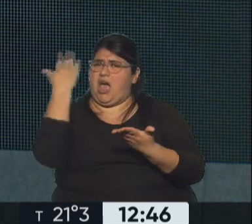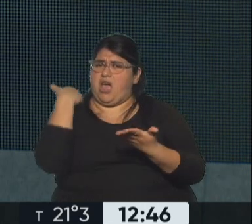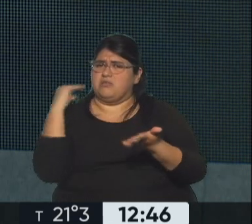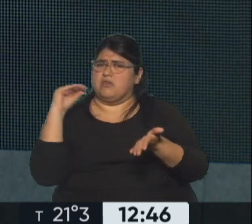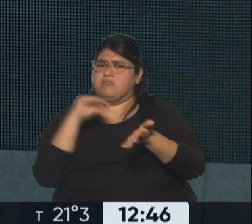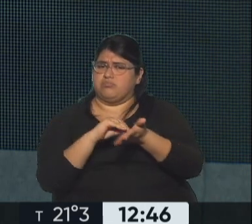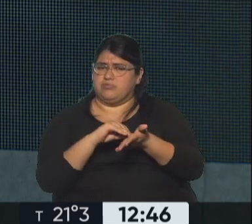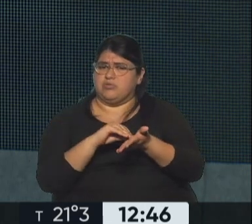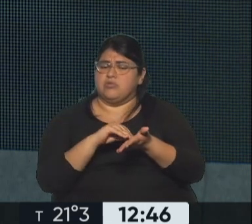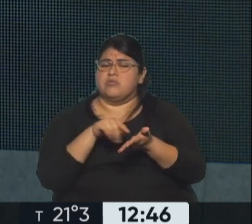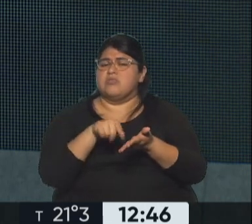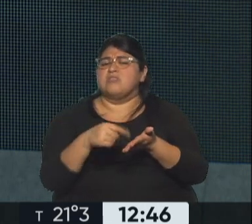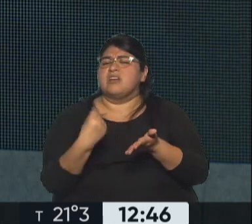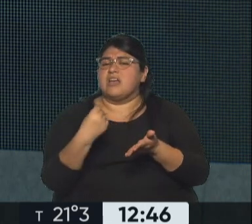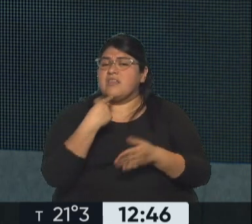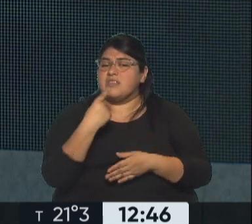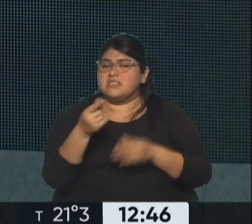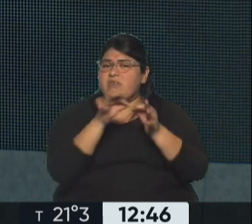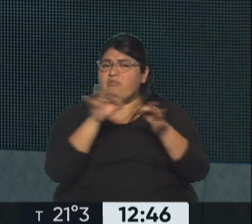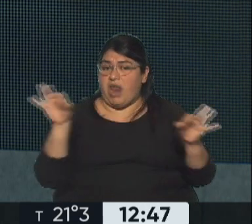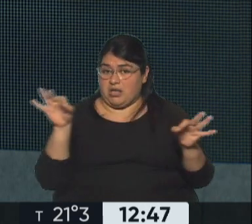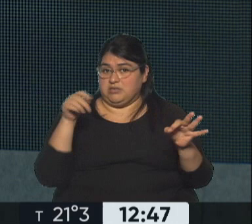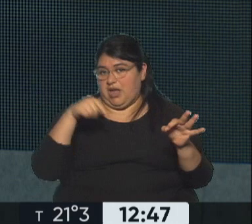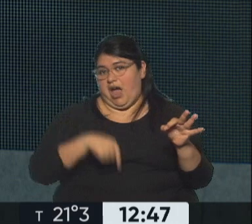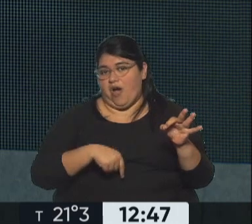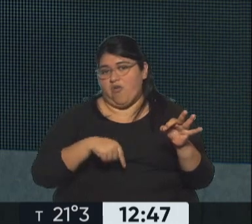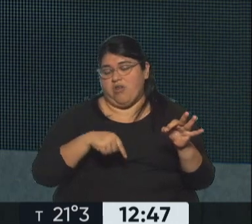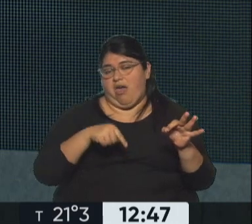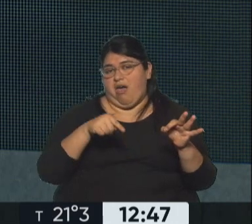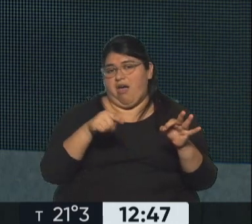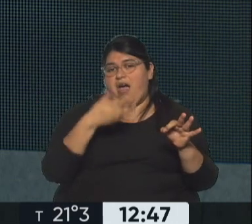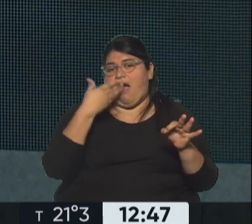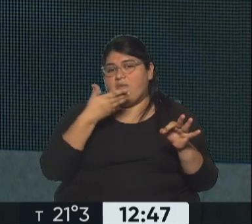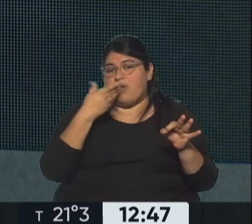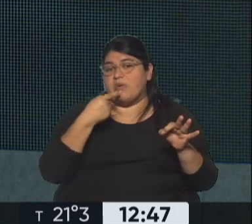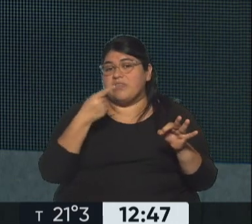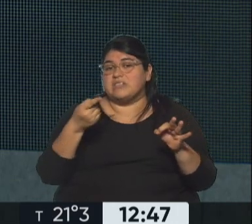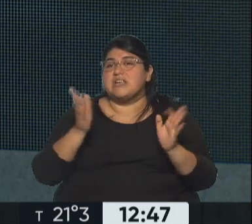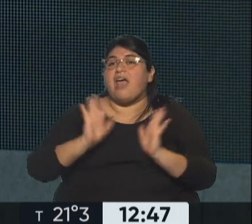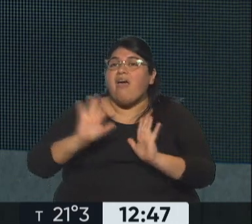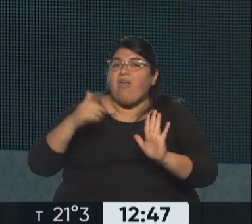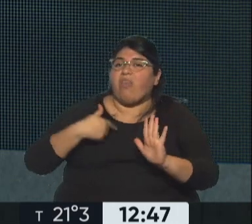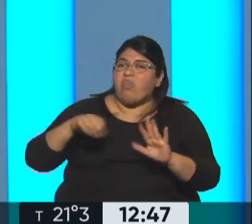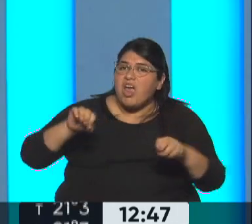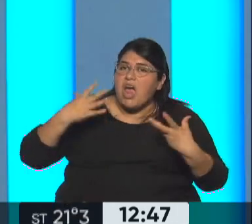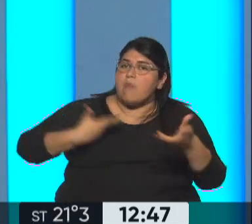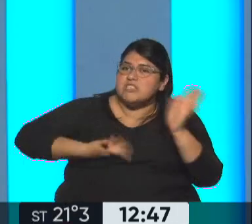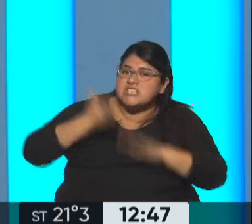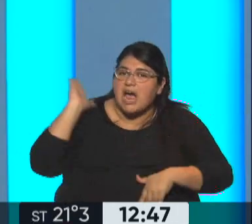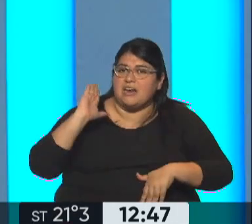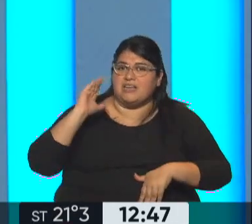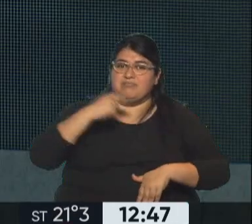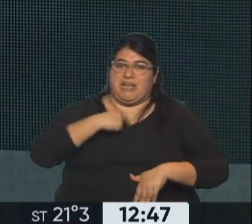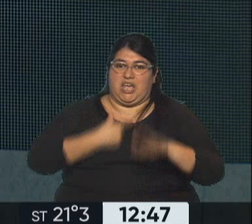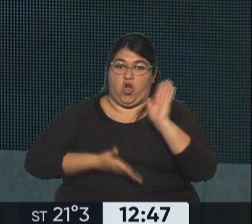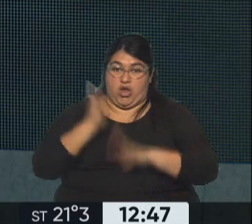ocupamos de este caso en particular, porque una de las frases que la ahora imputada en ese momento repetía era: déjame salir, me quiero ir, cuando no la dejaba salir de su casa. Esto es